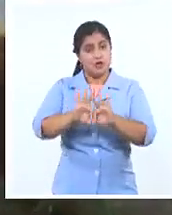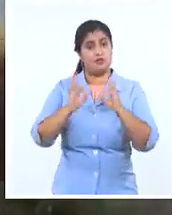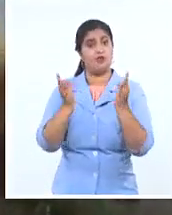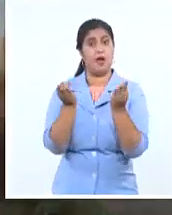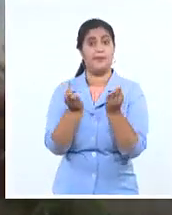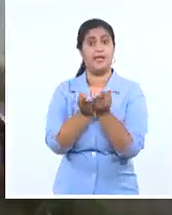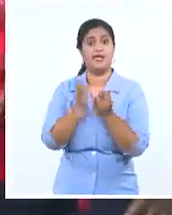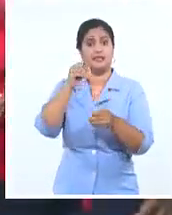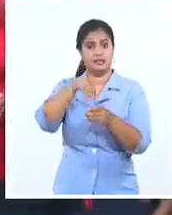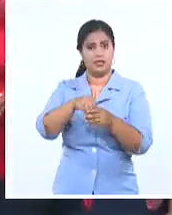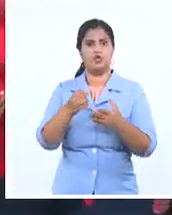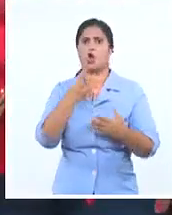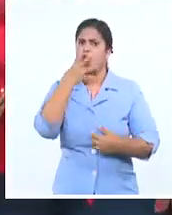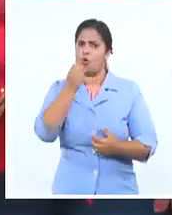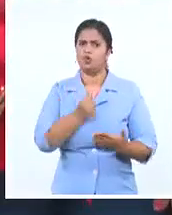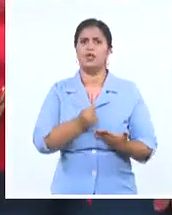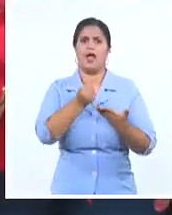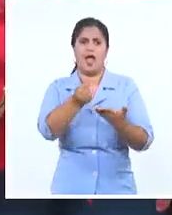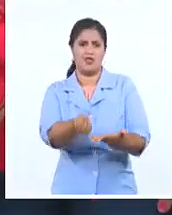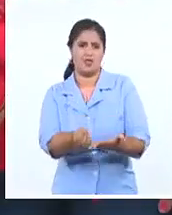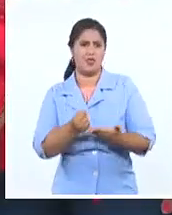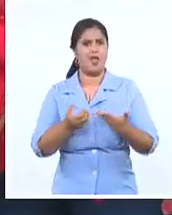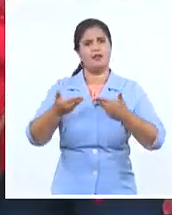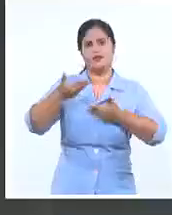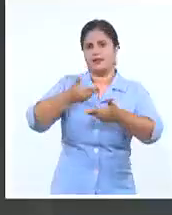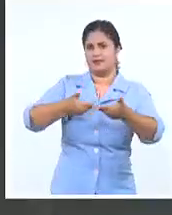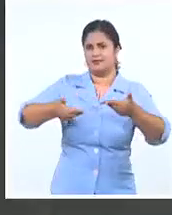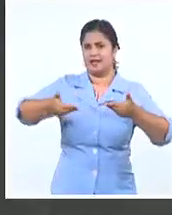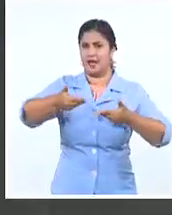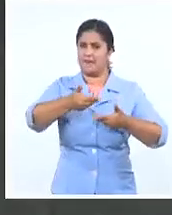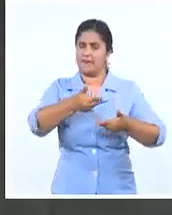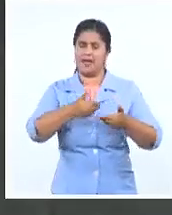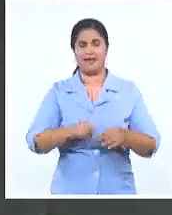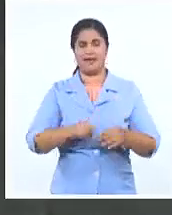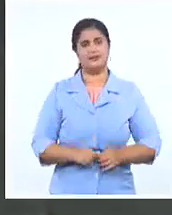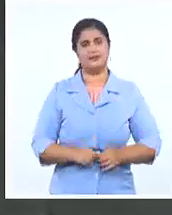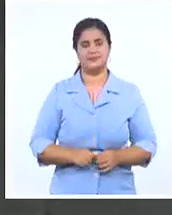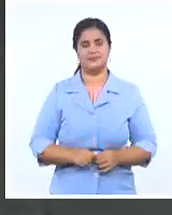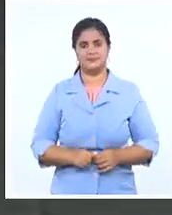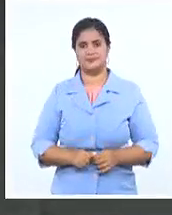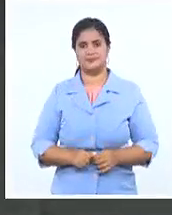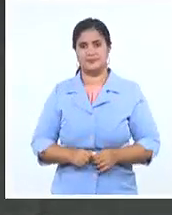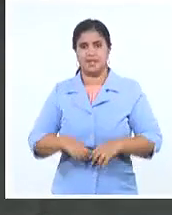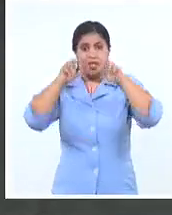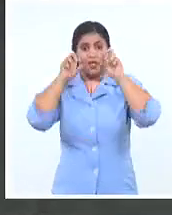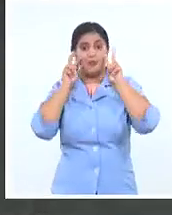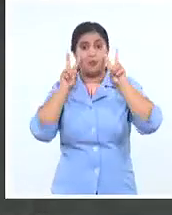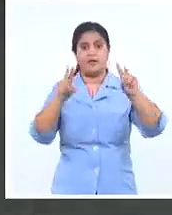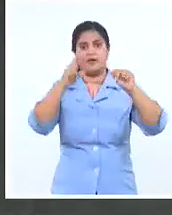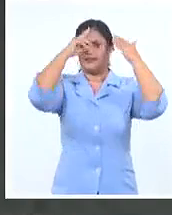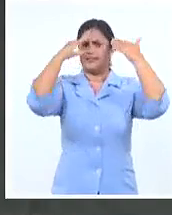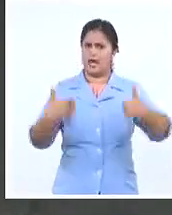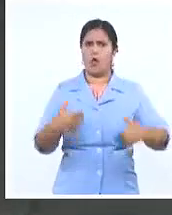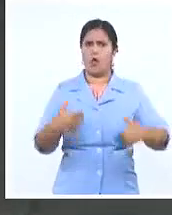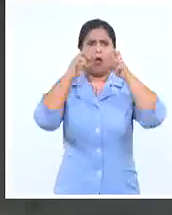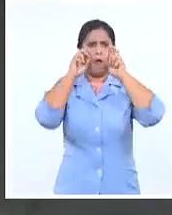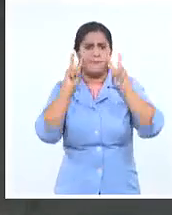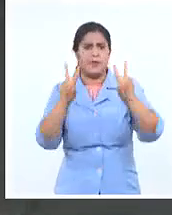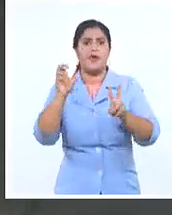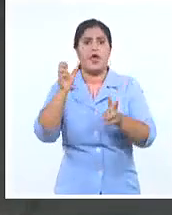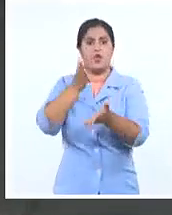excelencia cooperativa, que es solidaria. Y con la razón como escudo de la patria. Que viva nuestro pueblo, que es el